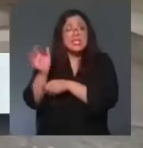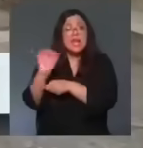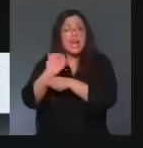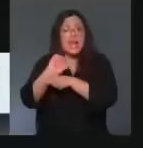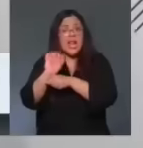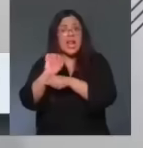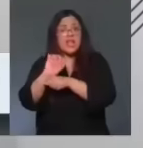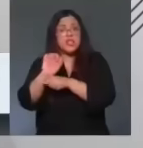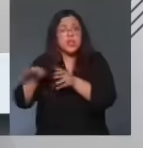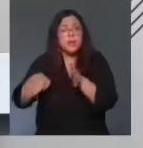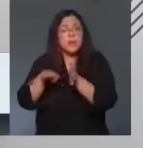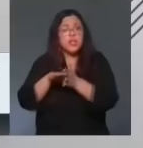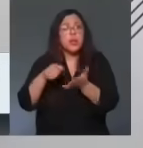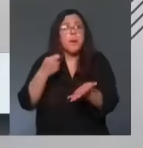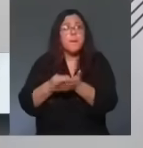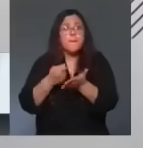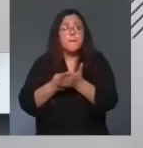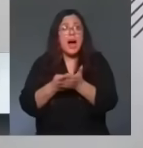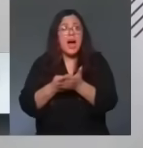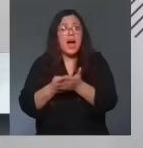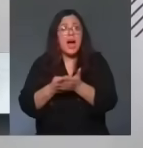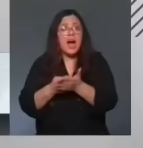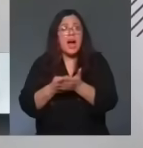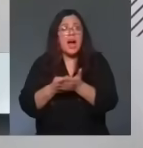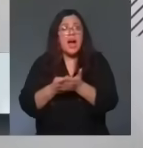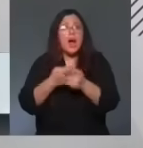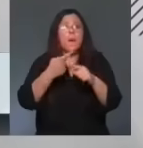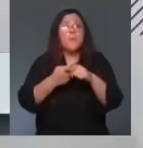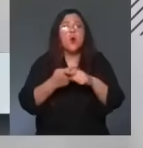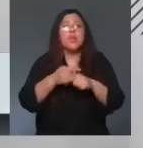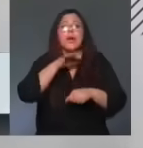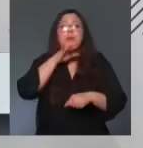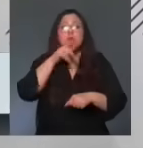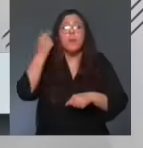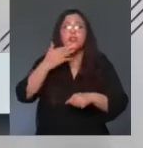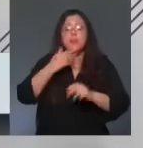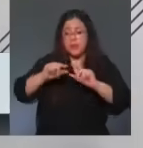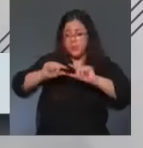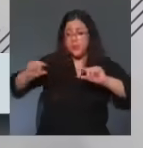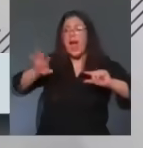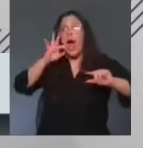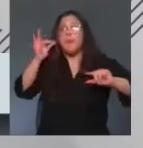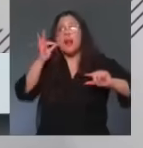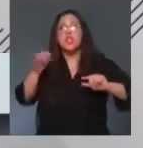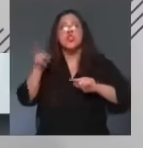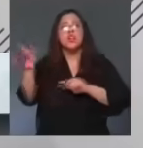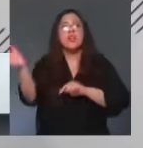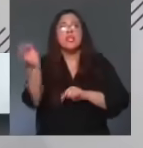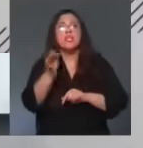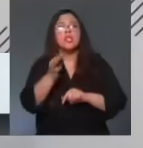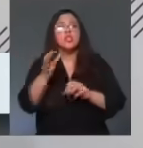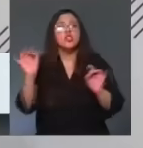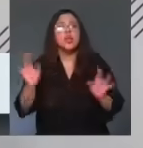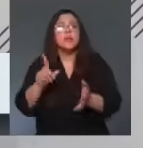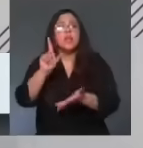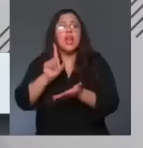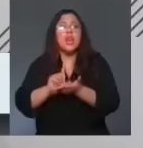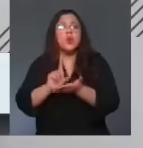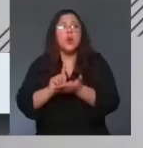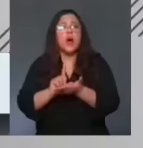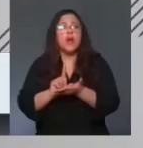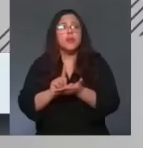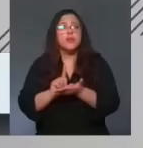paga por minuto, pero a la vez hay una franja amarilla. Con el parte dice zona señalizada para no